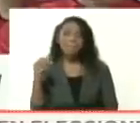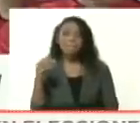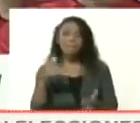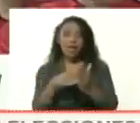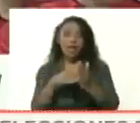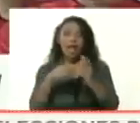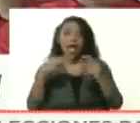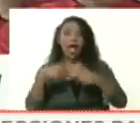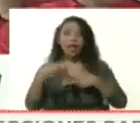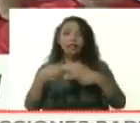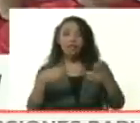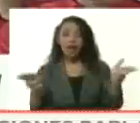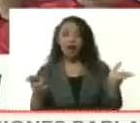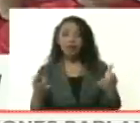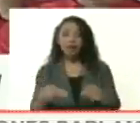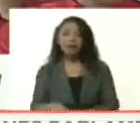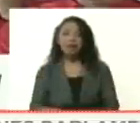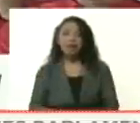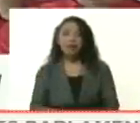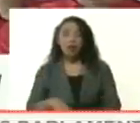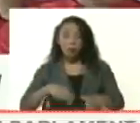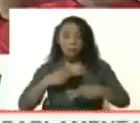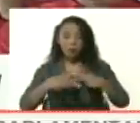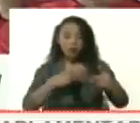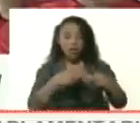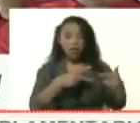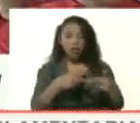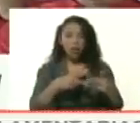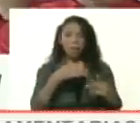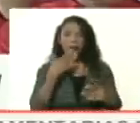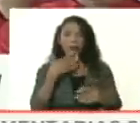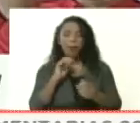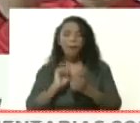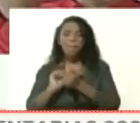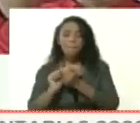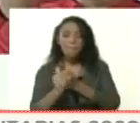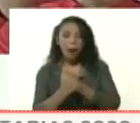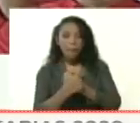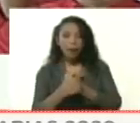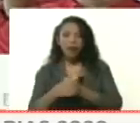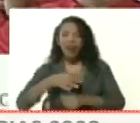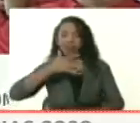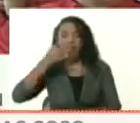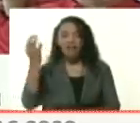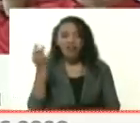Estamos produciendo tantas toneladas de papa, que sea la verdad.